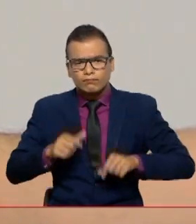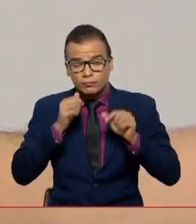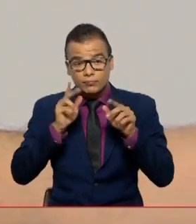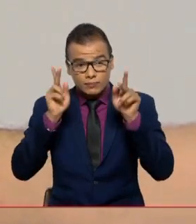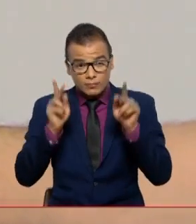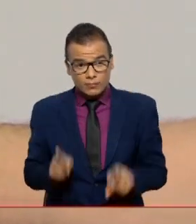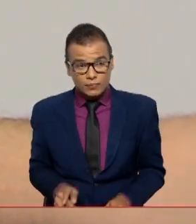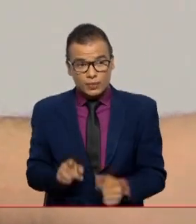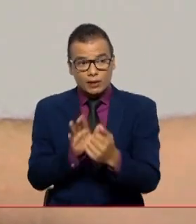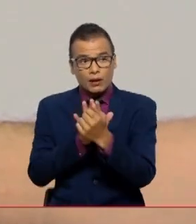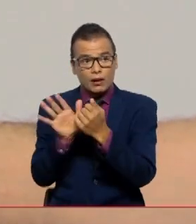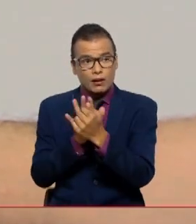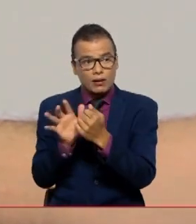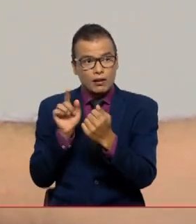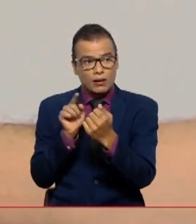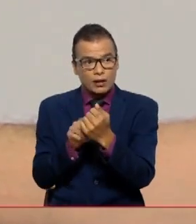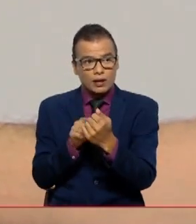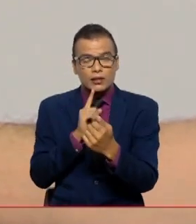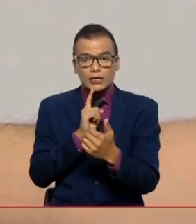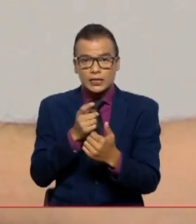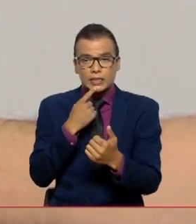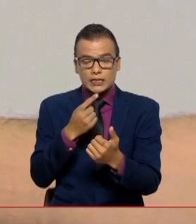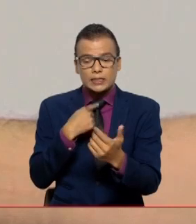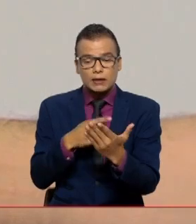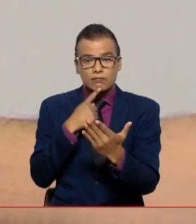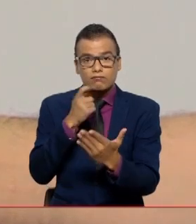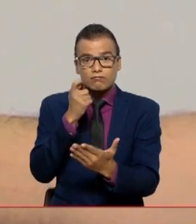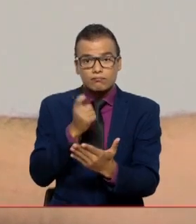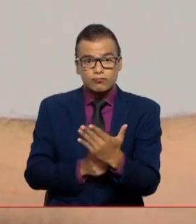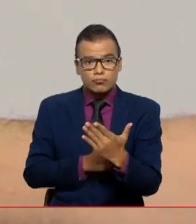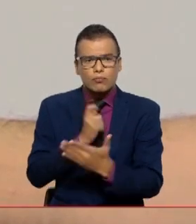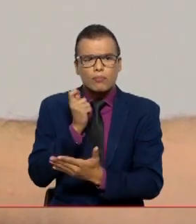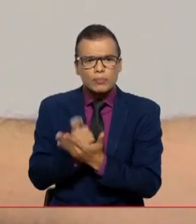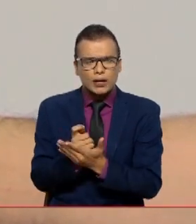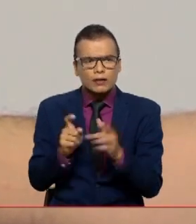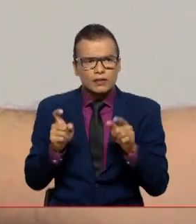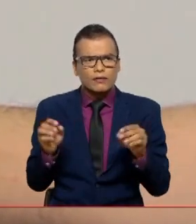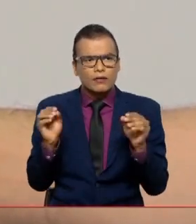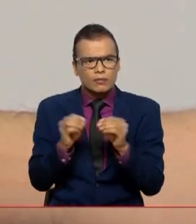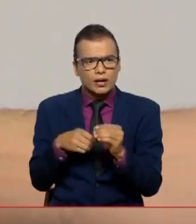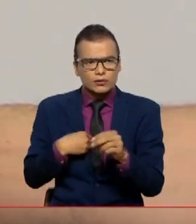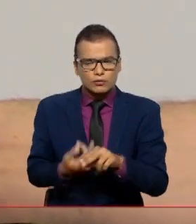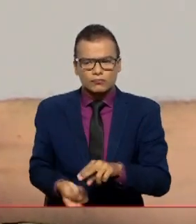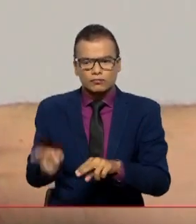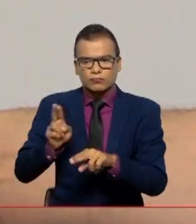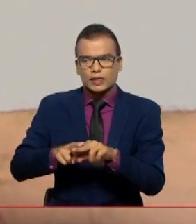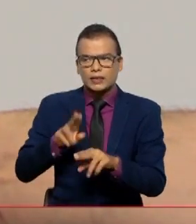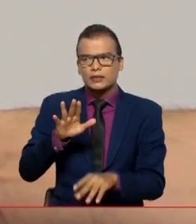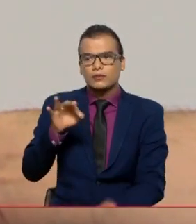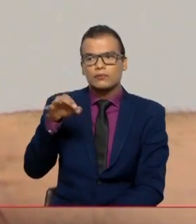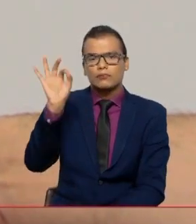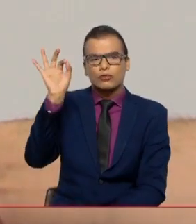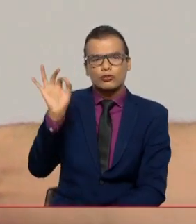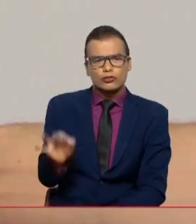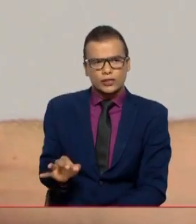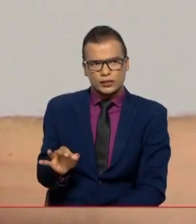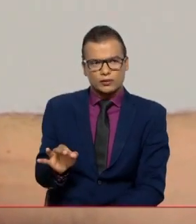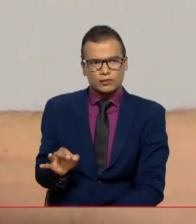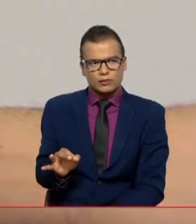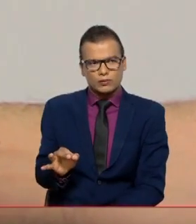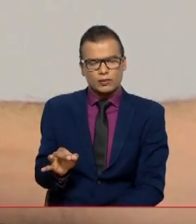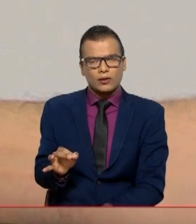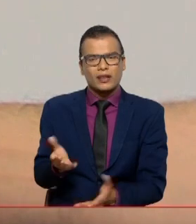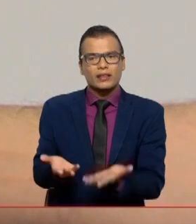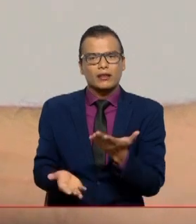esa declaración de renta le da un impuesto a cargo, se le va a cobrar el 5% sobre la fracción